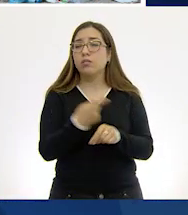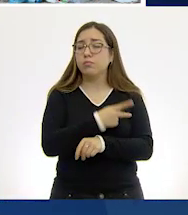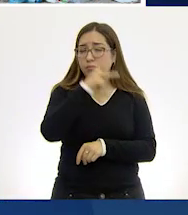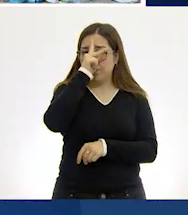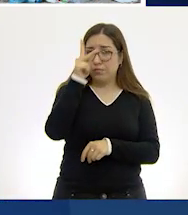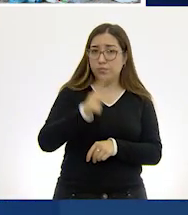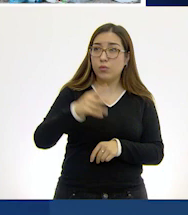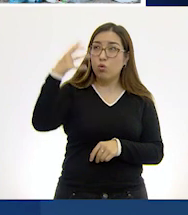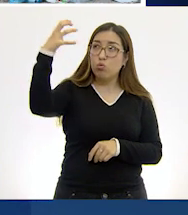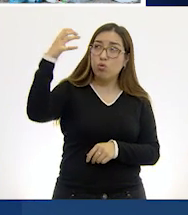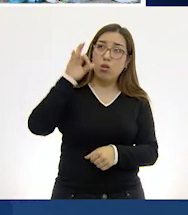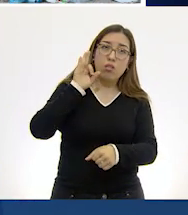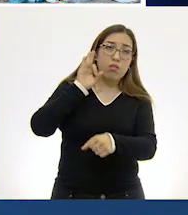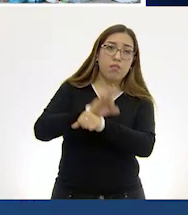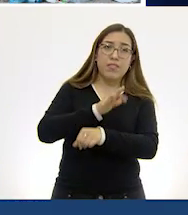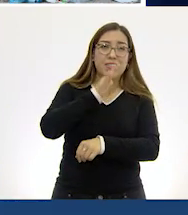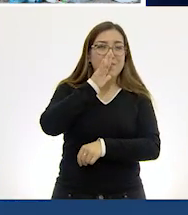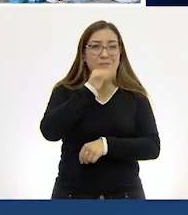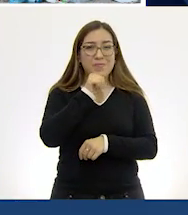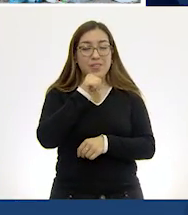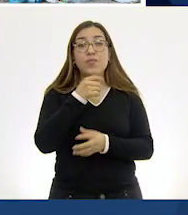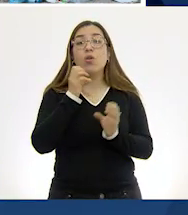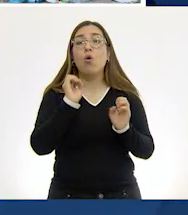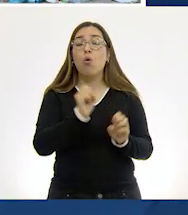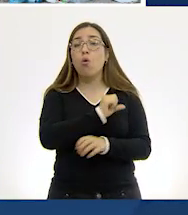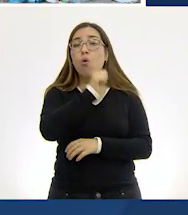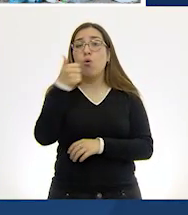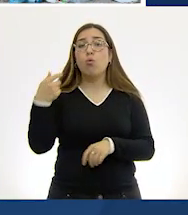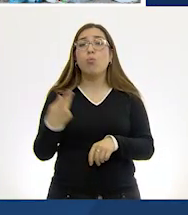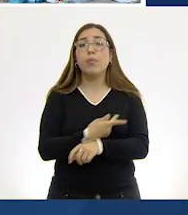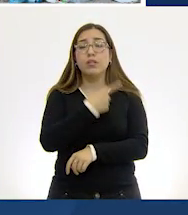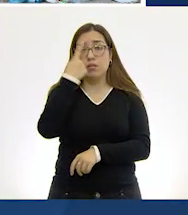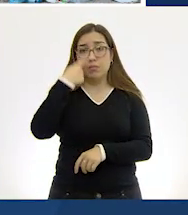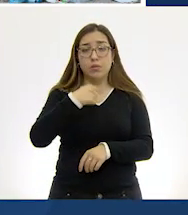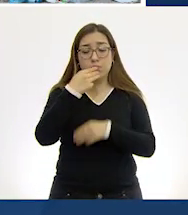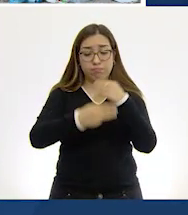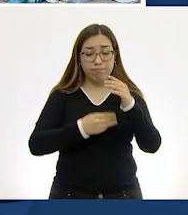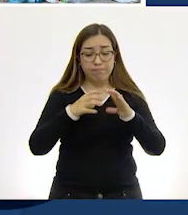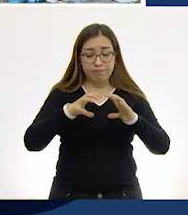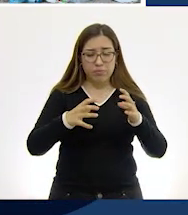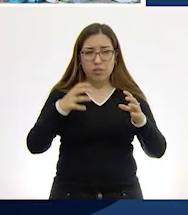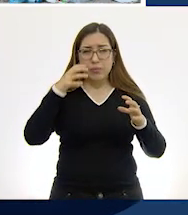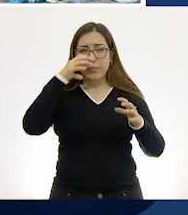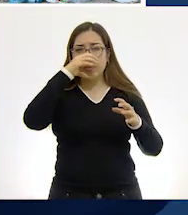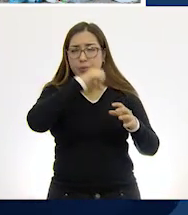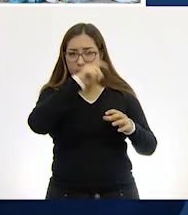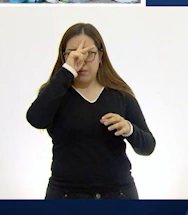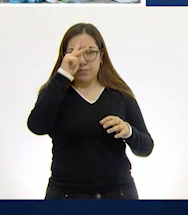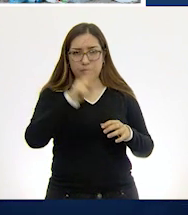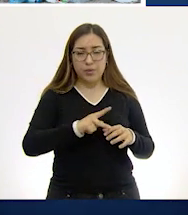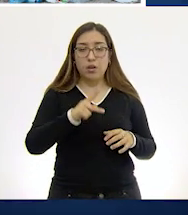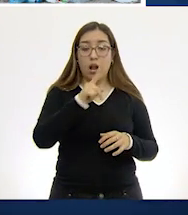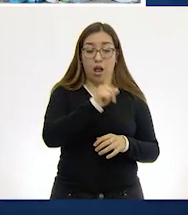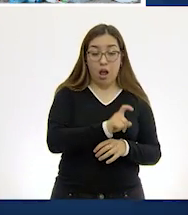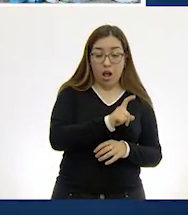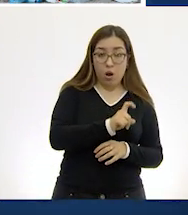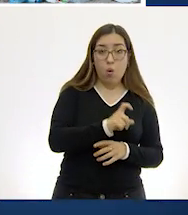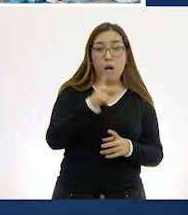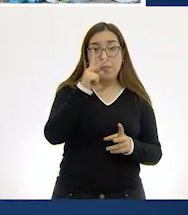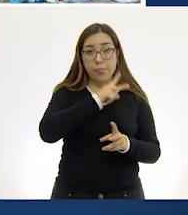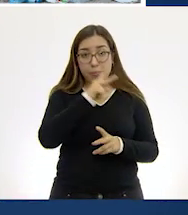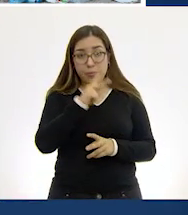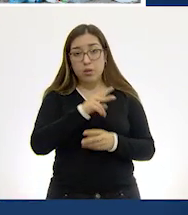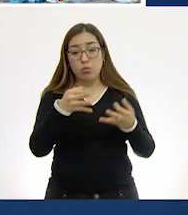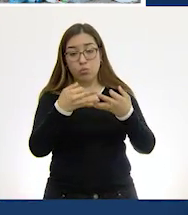sol, mientras que otros han provocado el calentamiento global. La contaminación del agua, del suelo y del